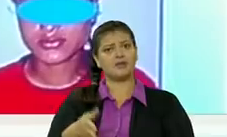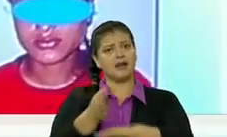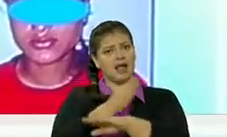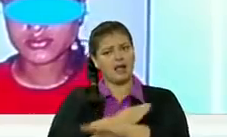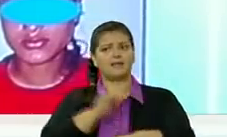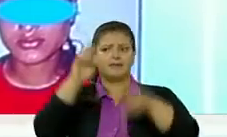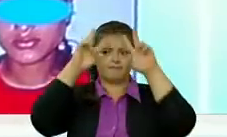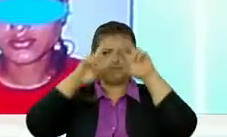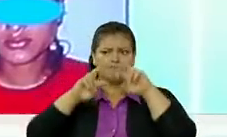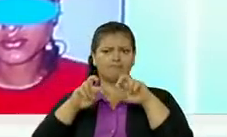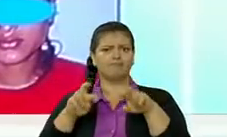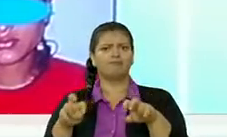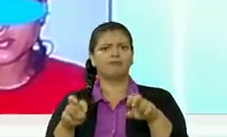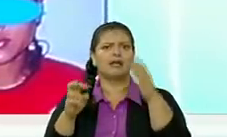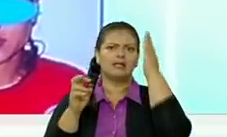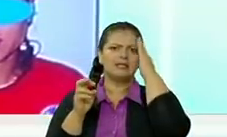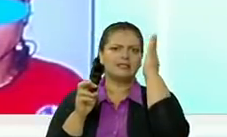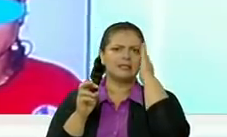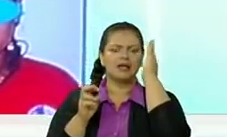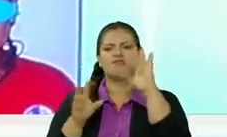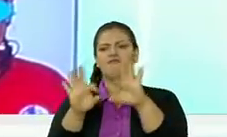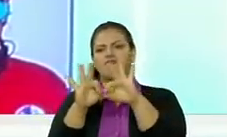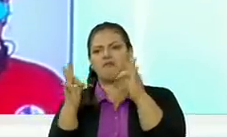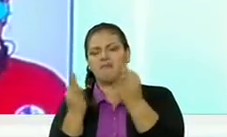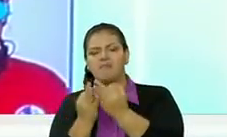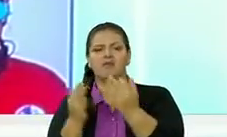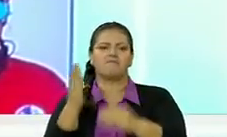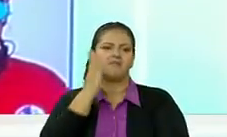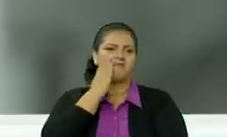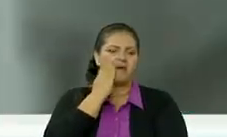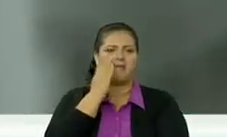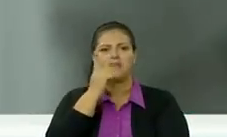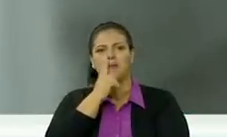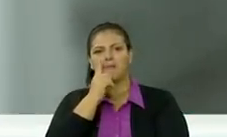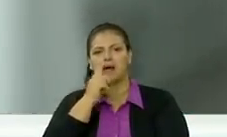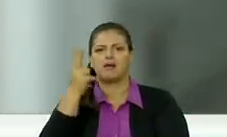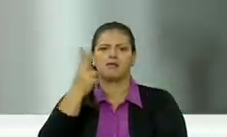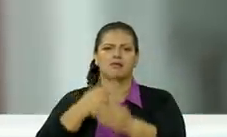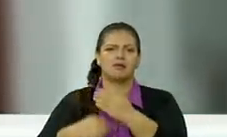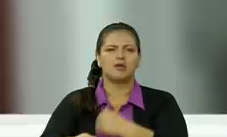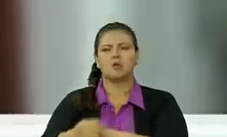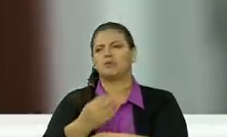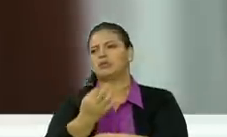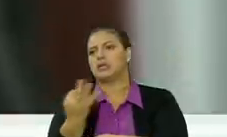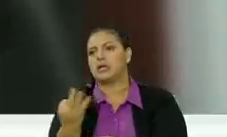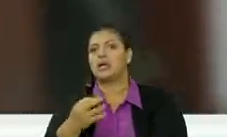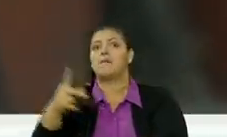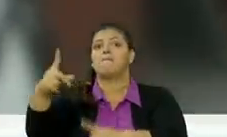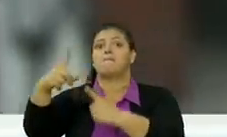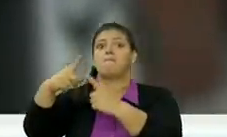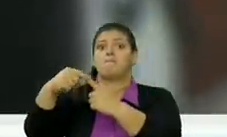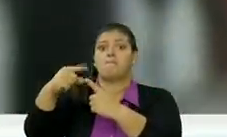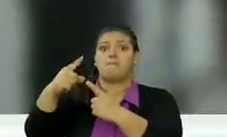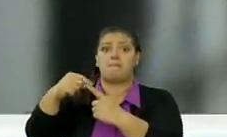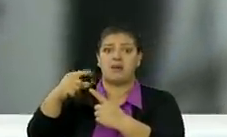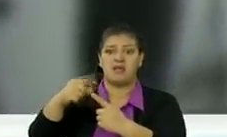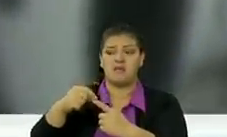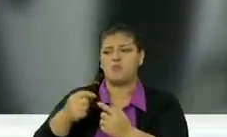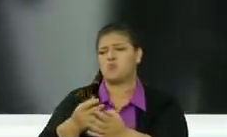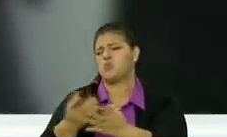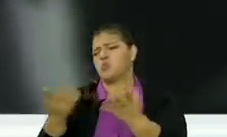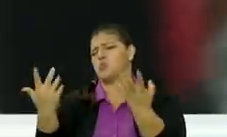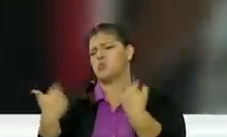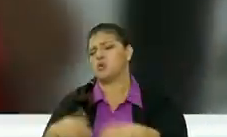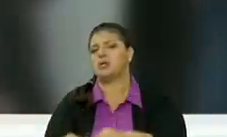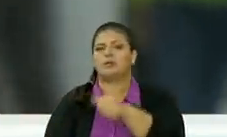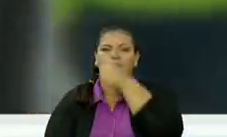entre primos, hermanos y los padres. A esta organización se le atribuye el cometimiento de varios